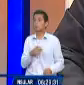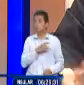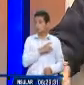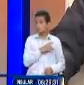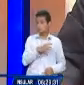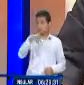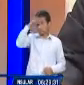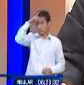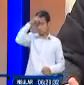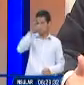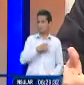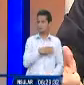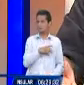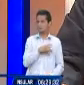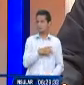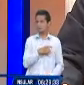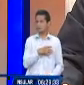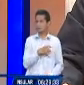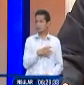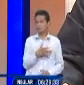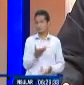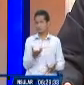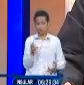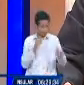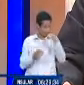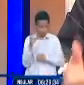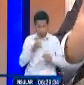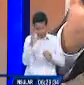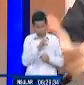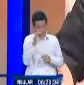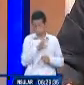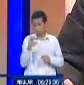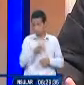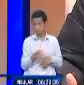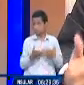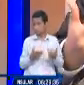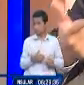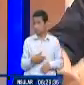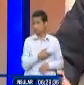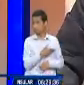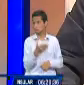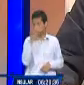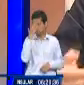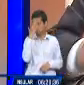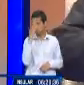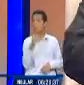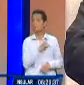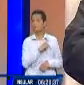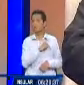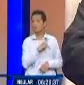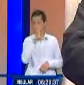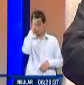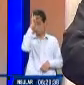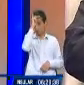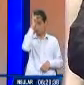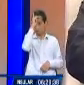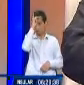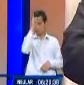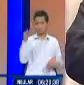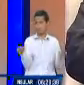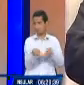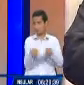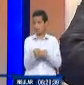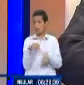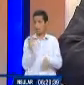con perú chile es un país que está totalmente explorado y la gran mayoría de concesionado pero igual la diferencia el ecuador al